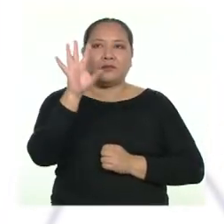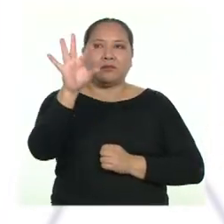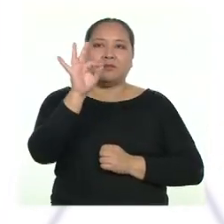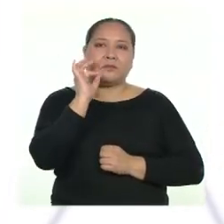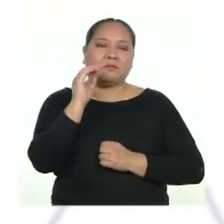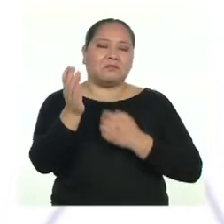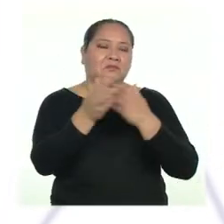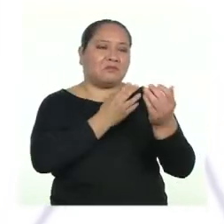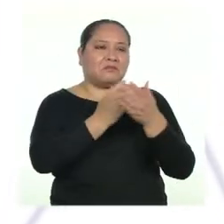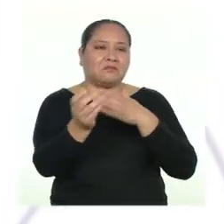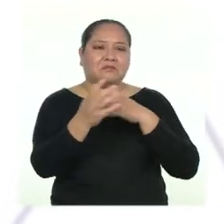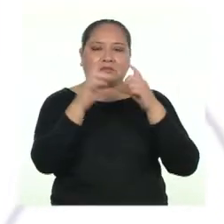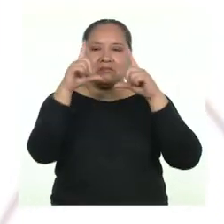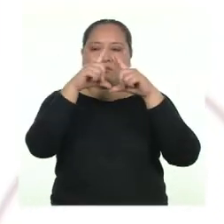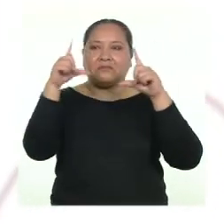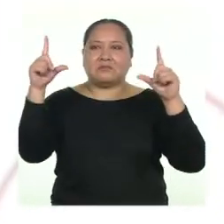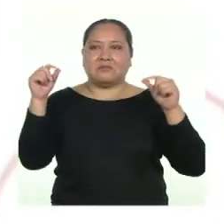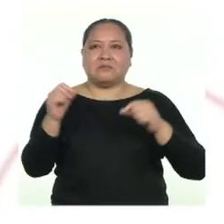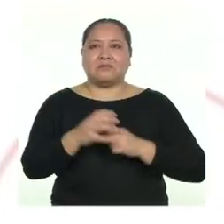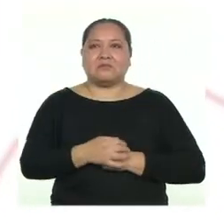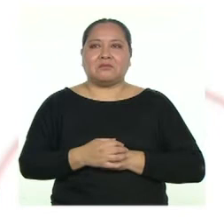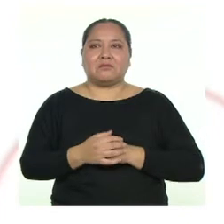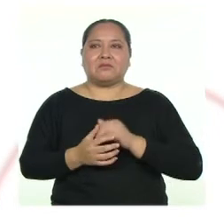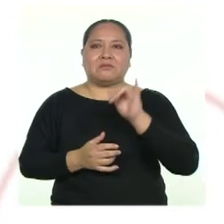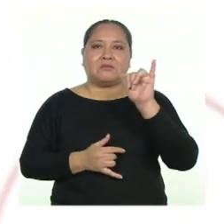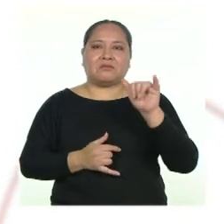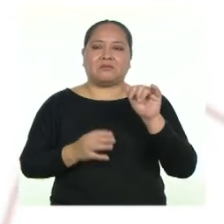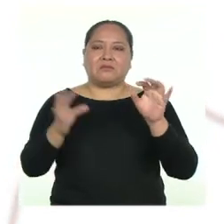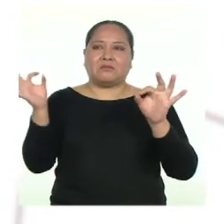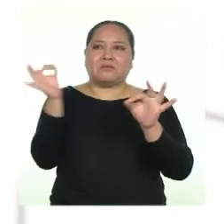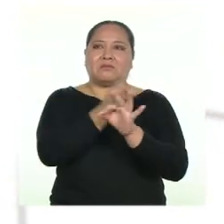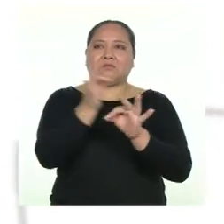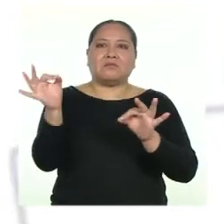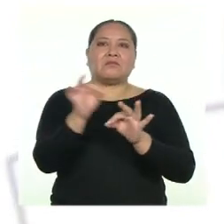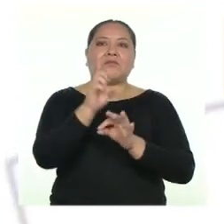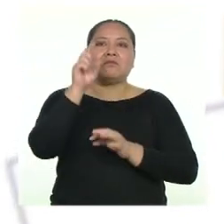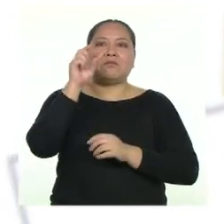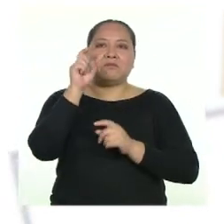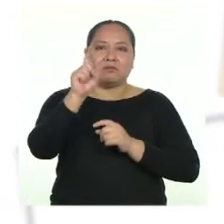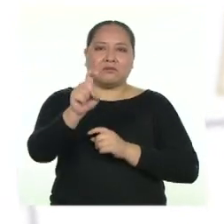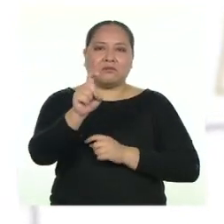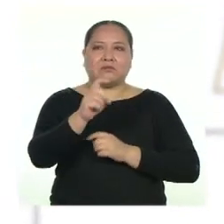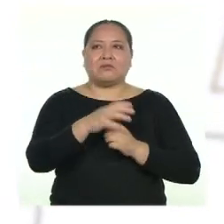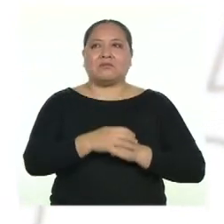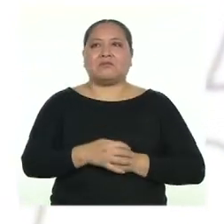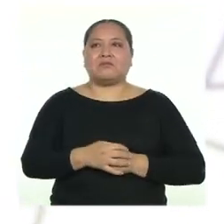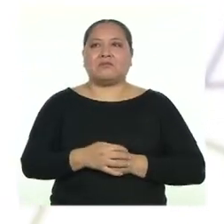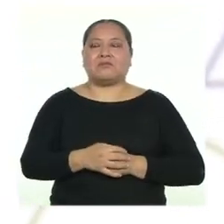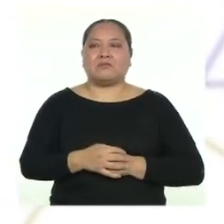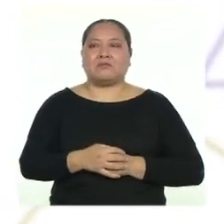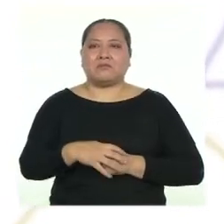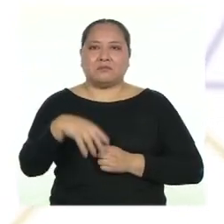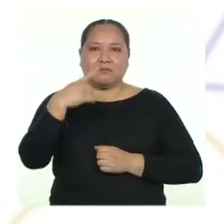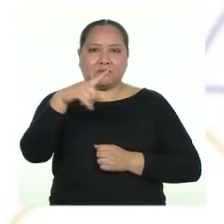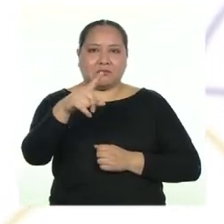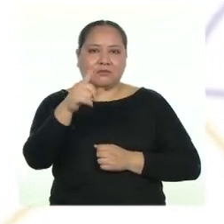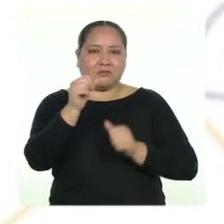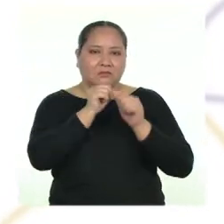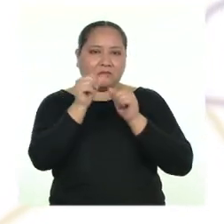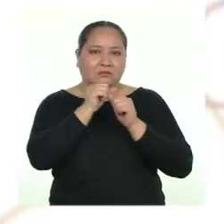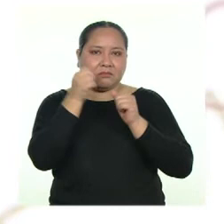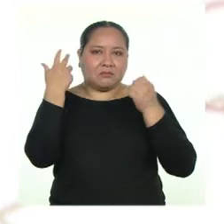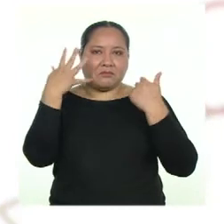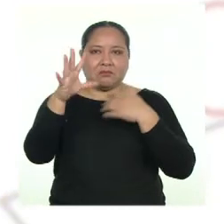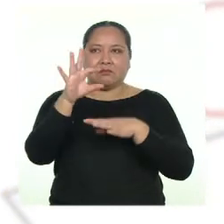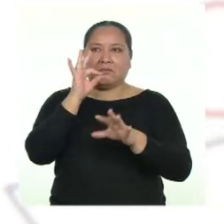escogemos cualquiera de las ecuaciones y reemplazamos el valor de x con el valor que ya hemos